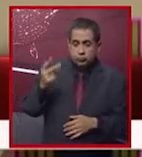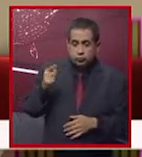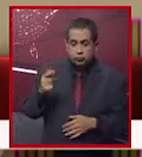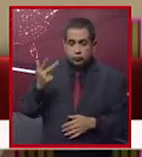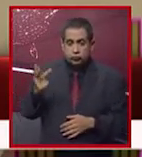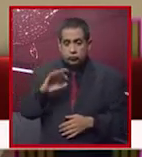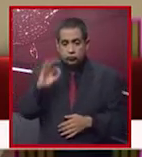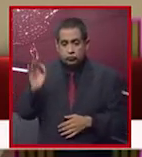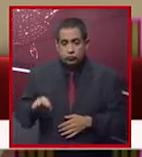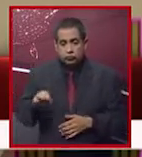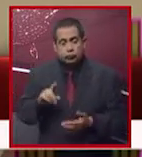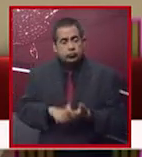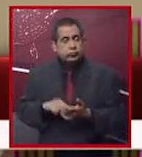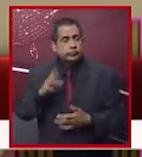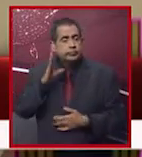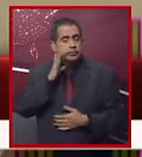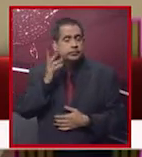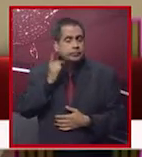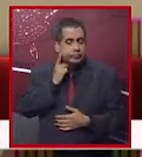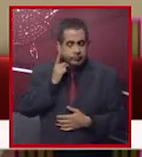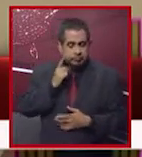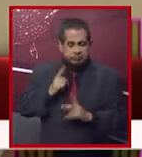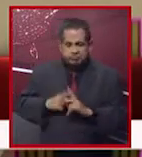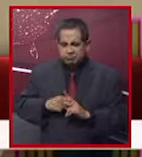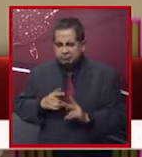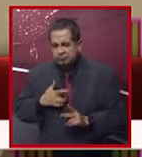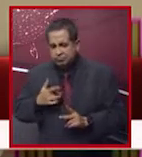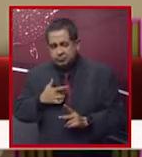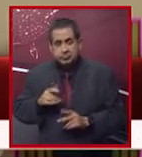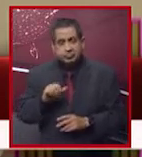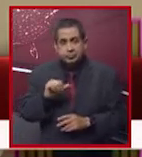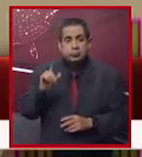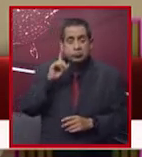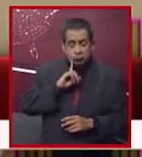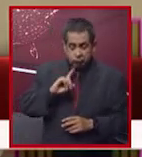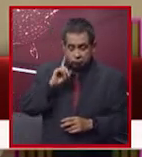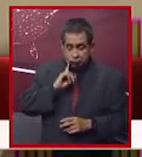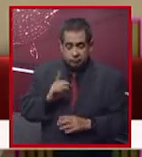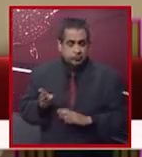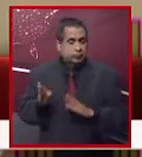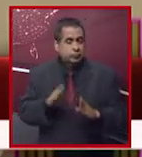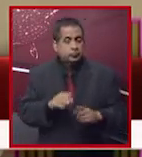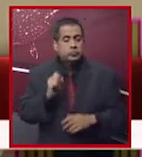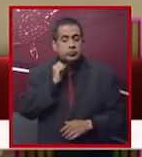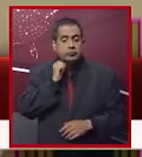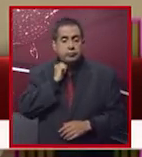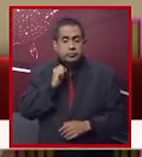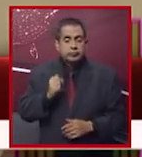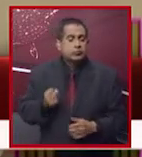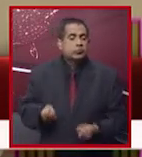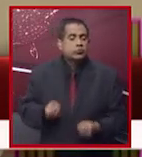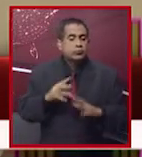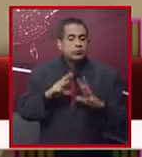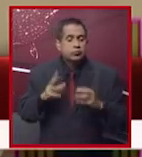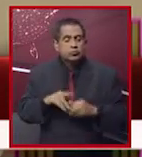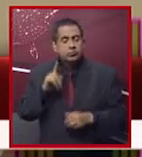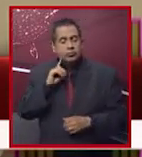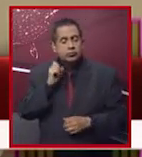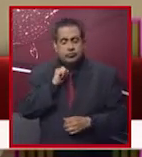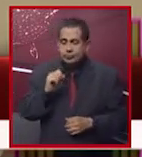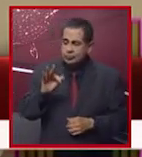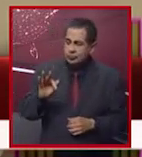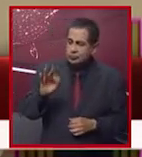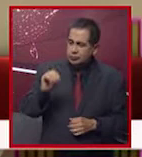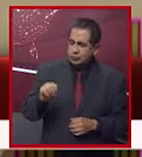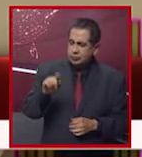de las curules de la Cámara de Diputados se estima que serán para mujeres, y en el Senado el porcentaje de senadoras ascenderá